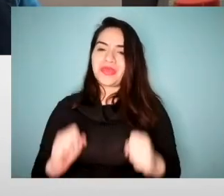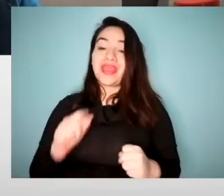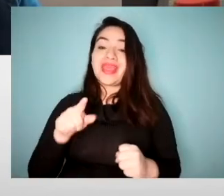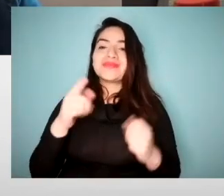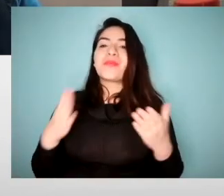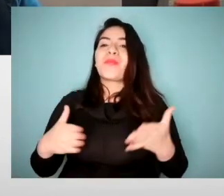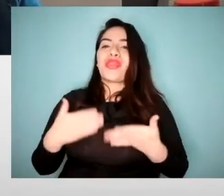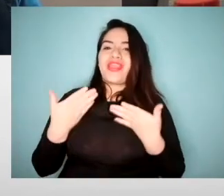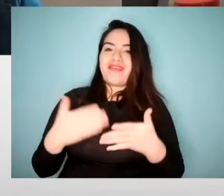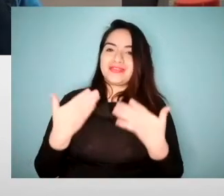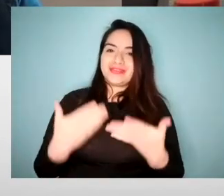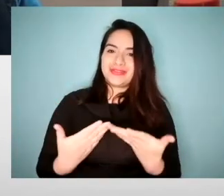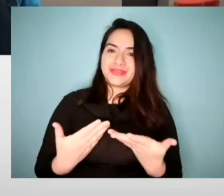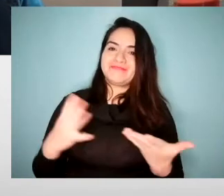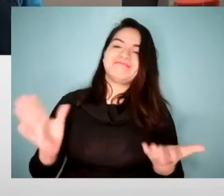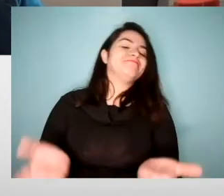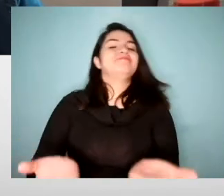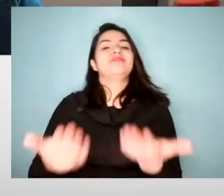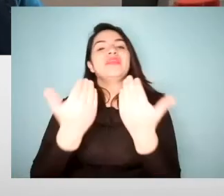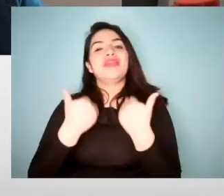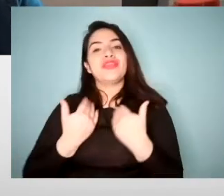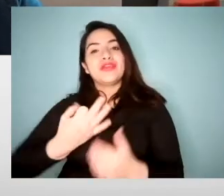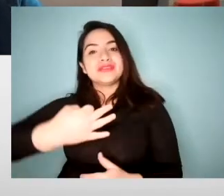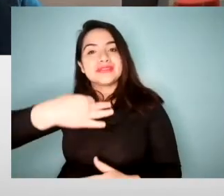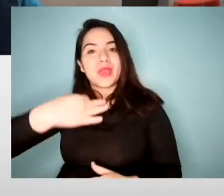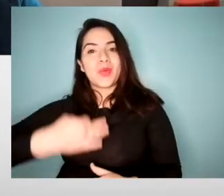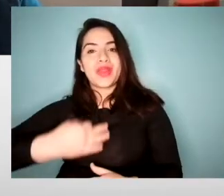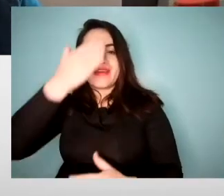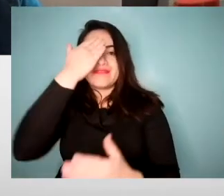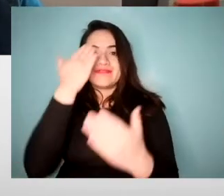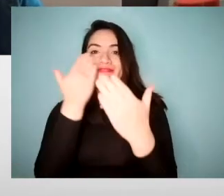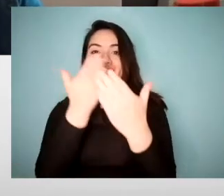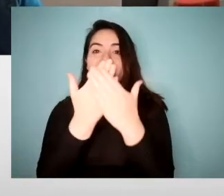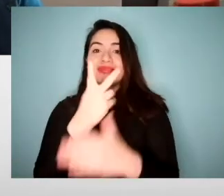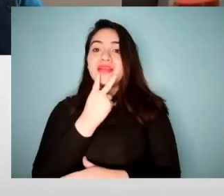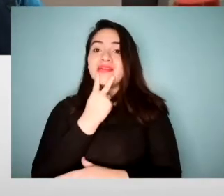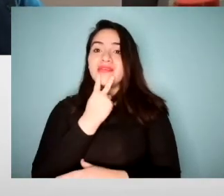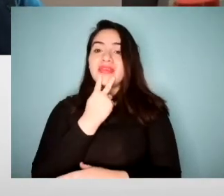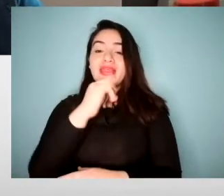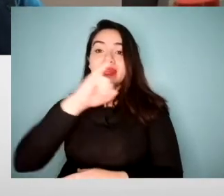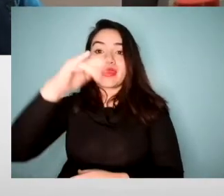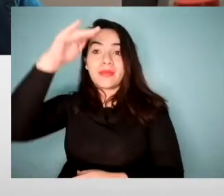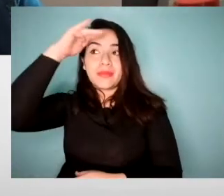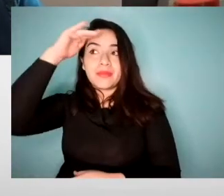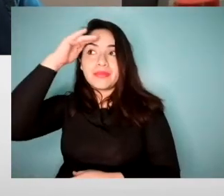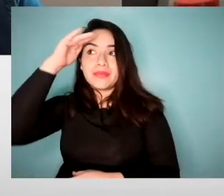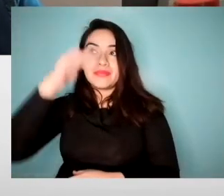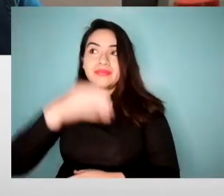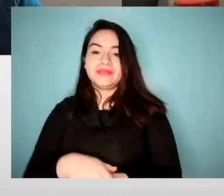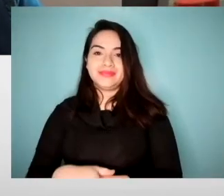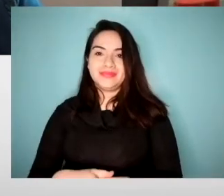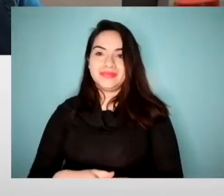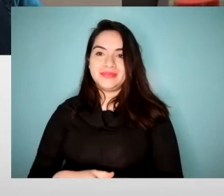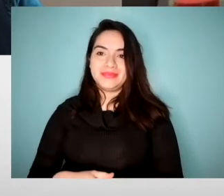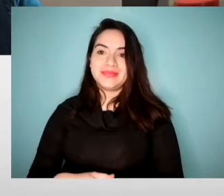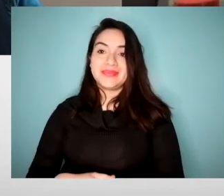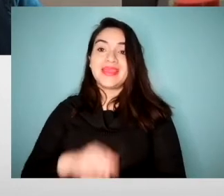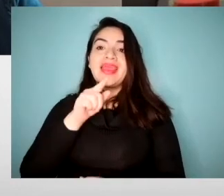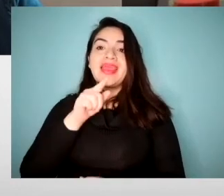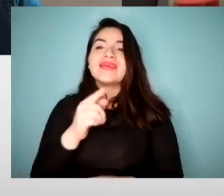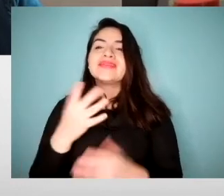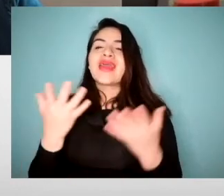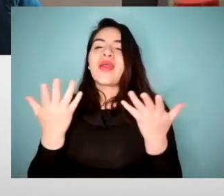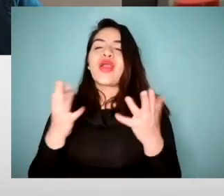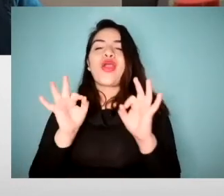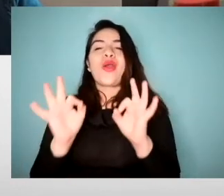ha otorgado una seguridad para enfrentar la vida después de esa experiencia. Sí, es algo muy común que comentan